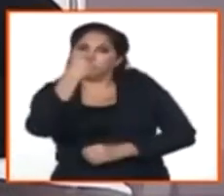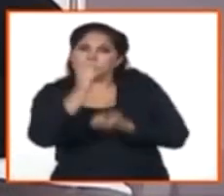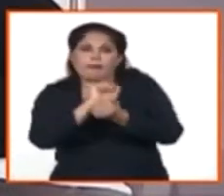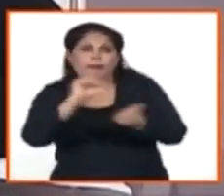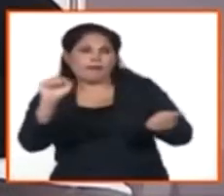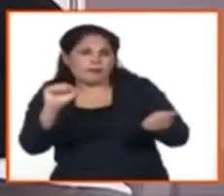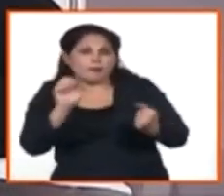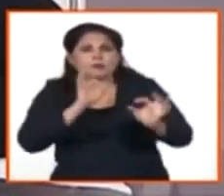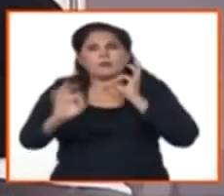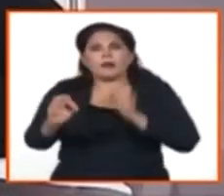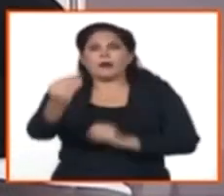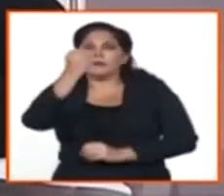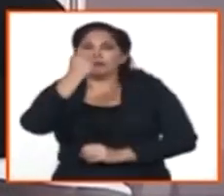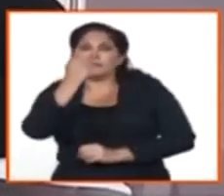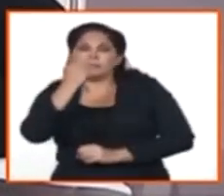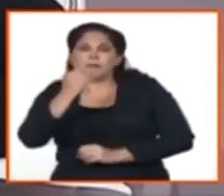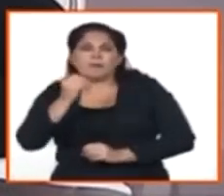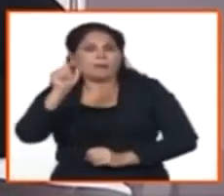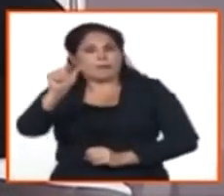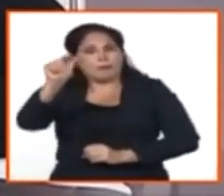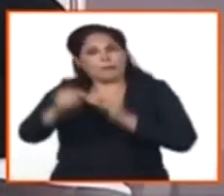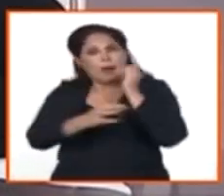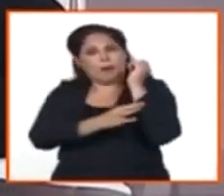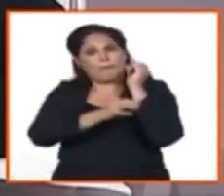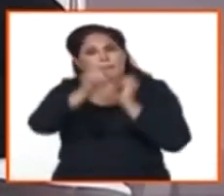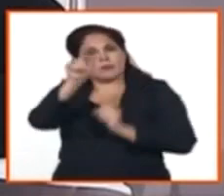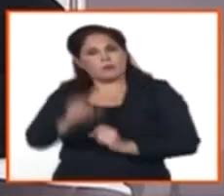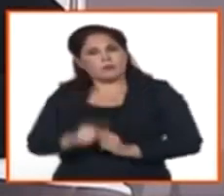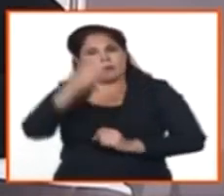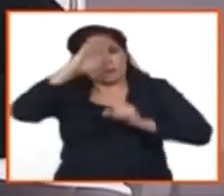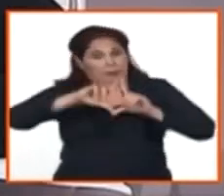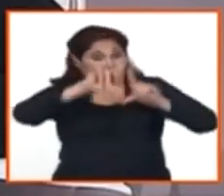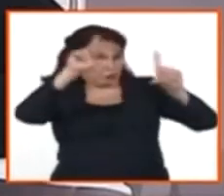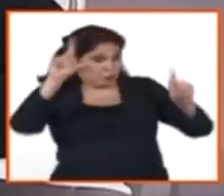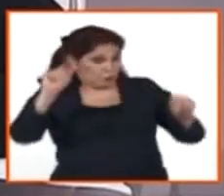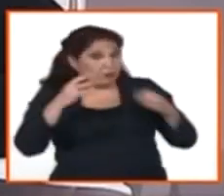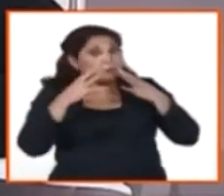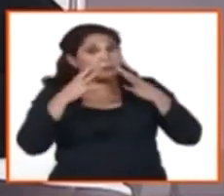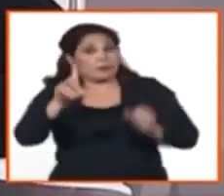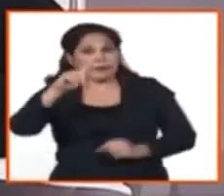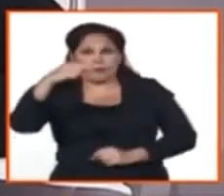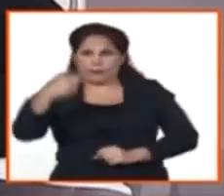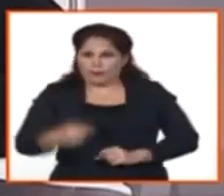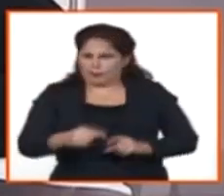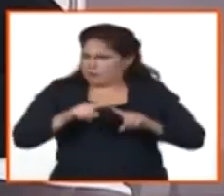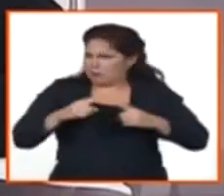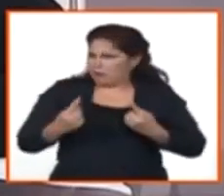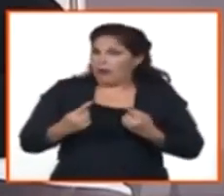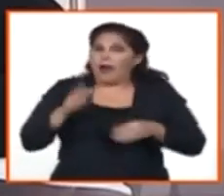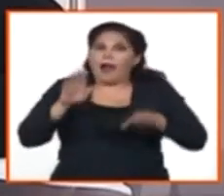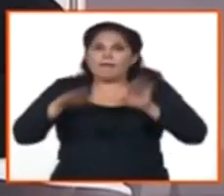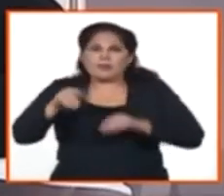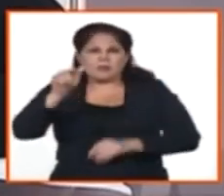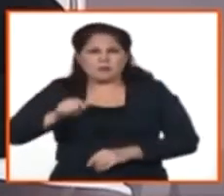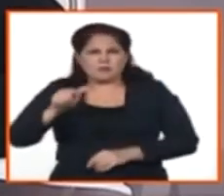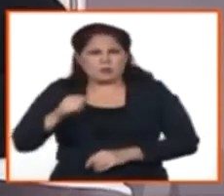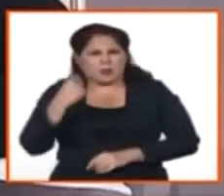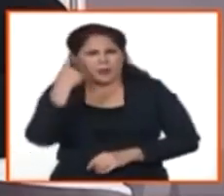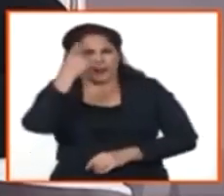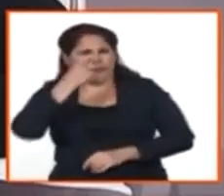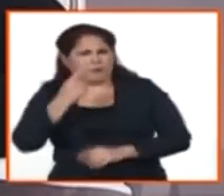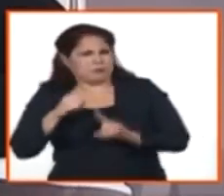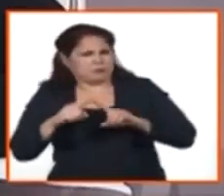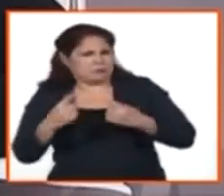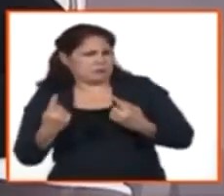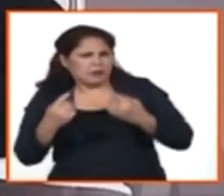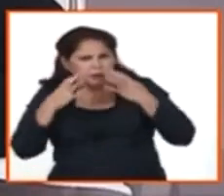seguridad alimentaria y nutricional para nuestro país. Y precisamente comenzar por aquí porque muchos pueden estarse preguntando ahora mismo por